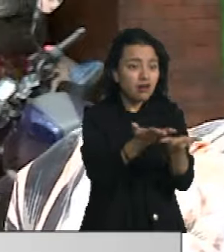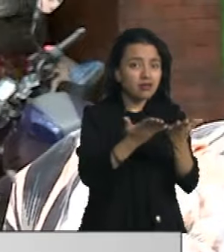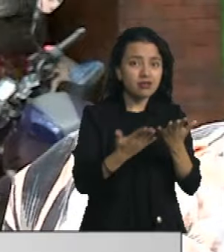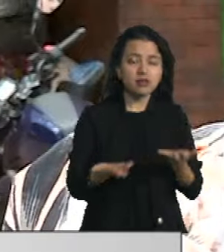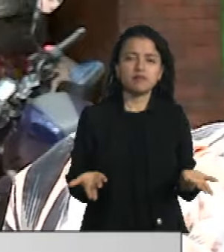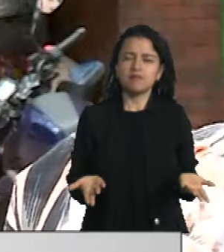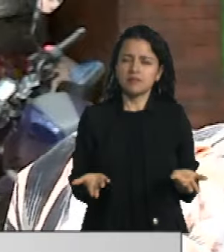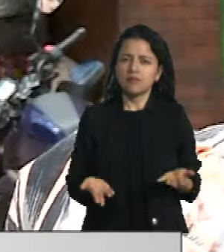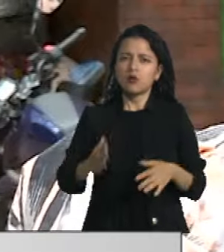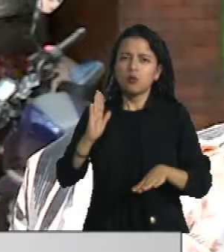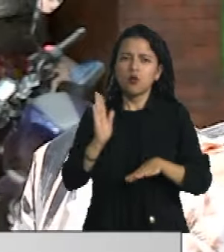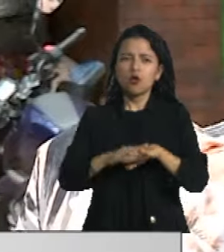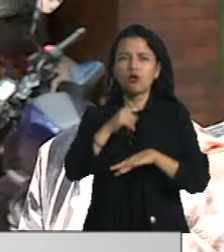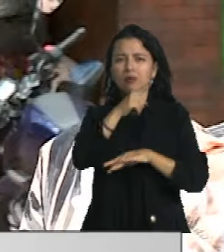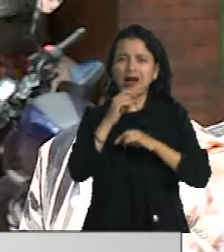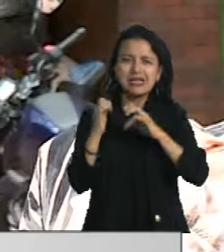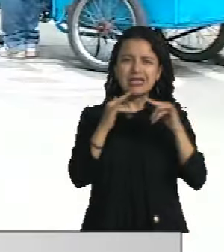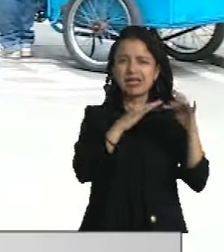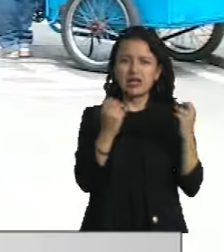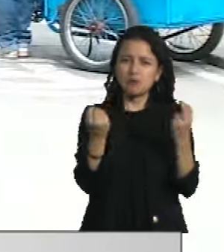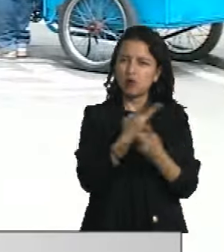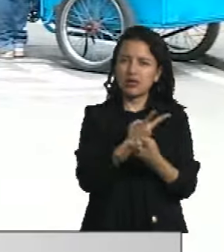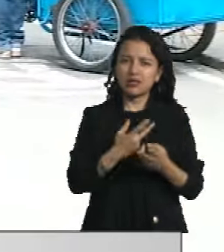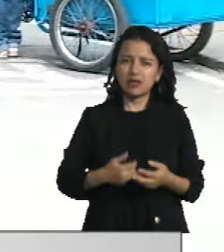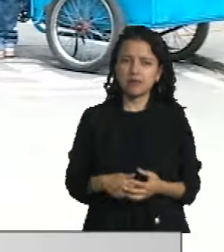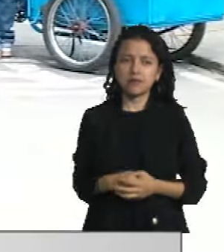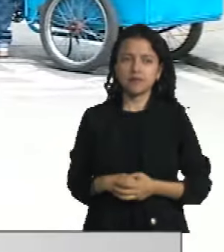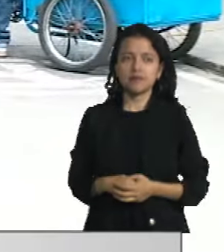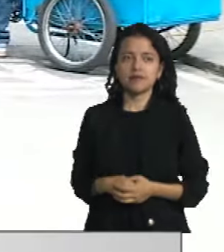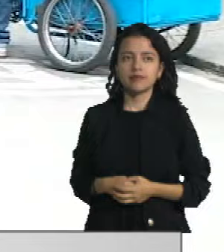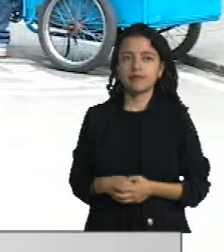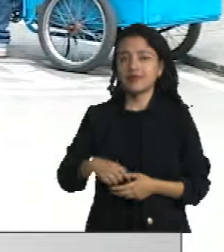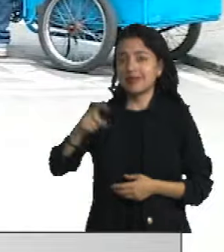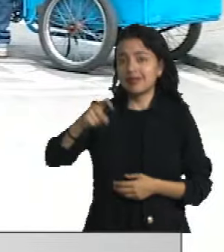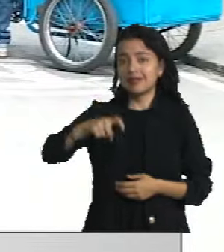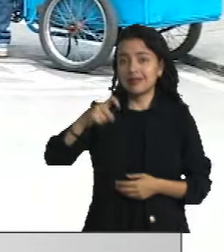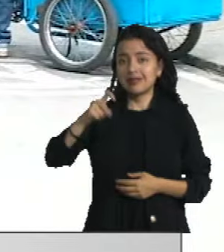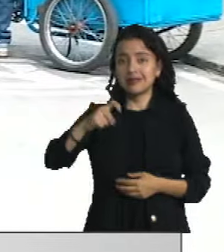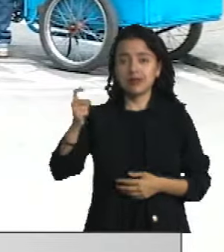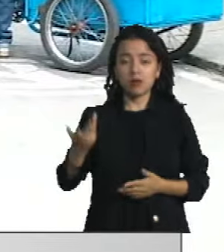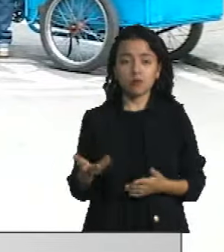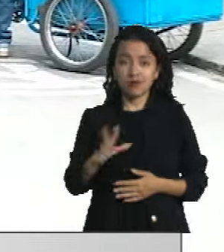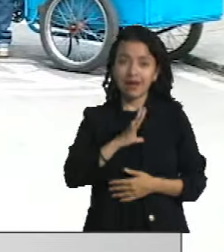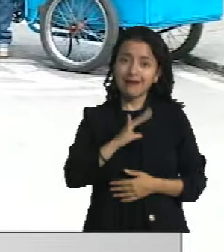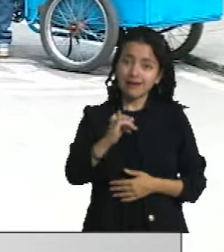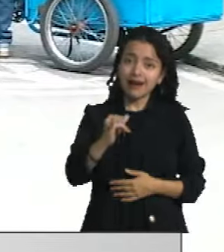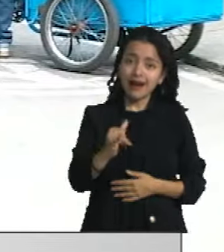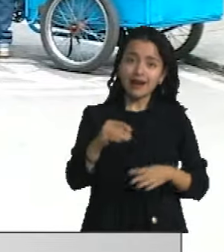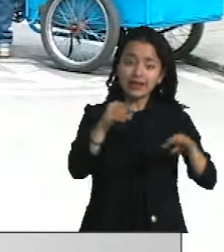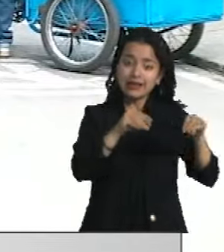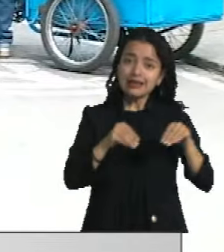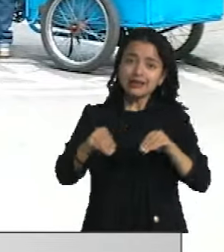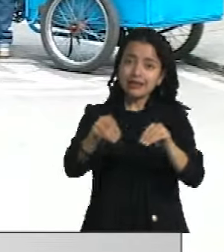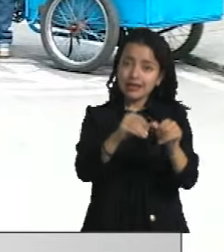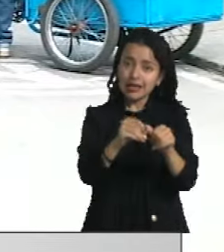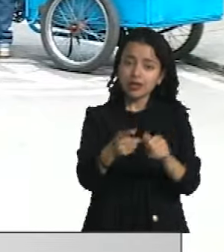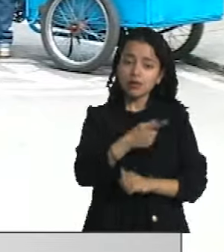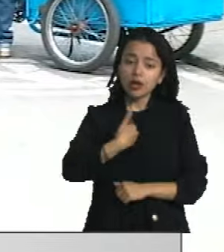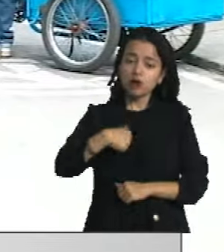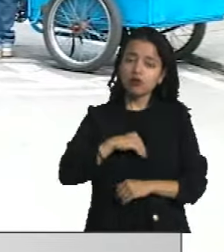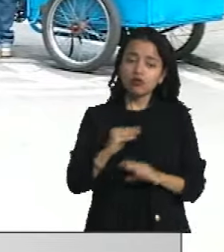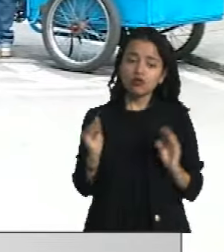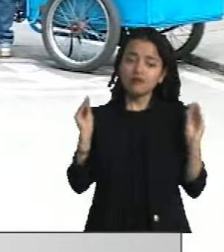forzado por la violencia. Necesitamos un banco de tierras aquí en la ciudad de Cali para las familias más